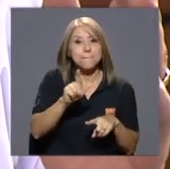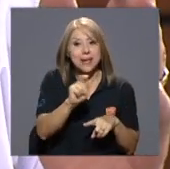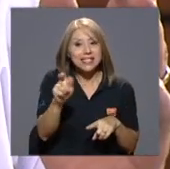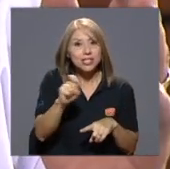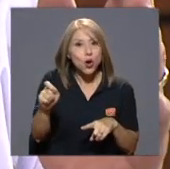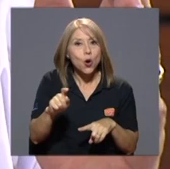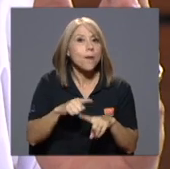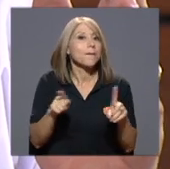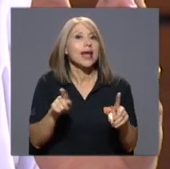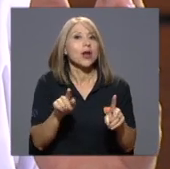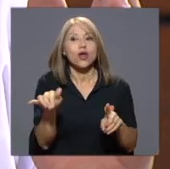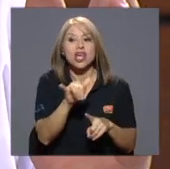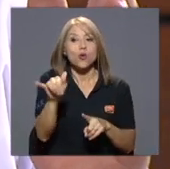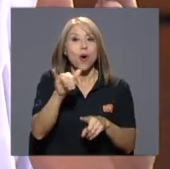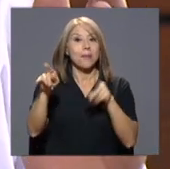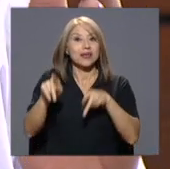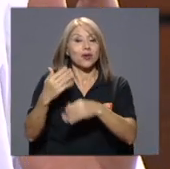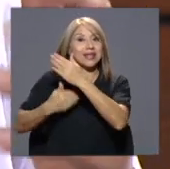un